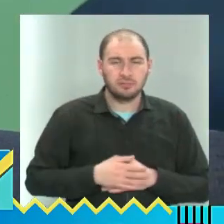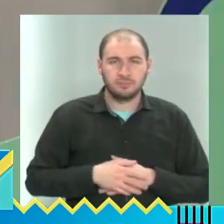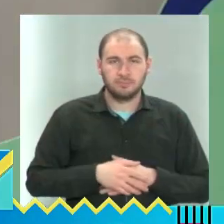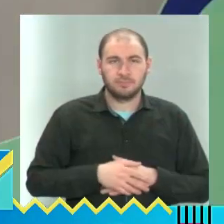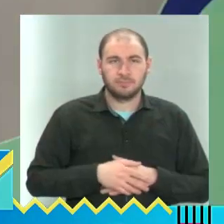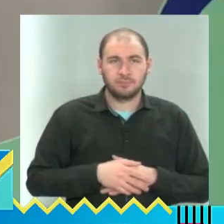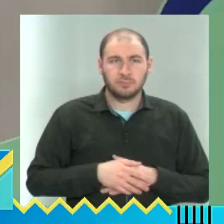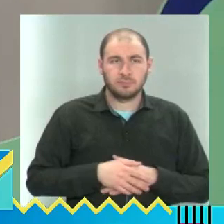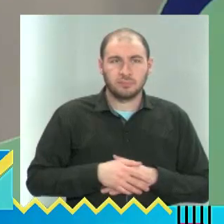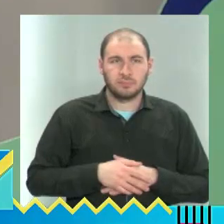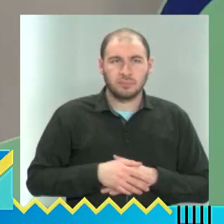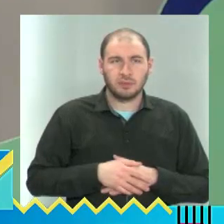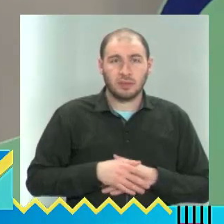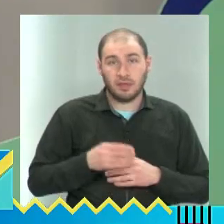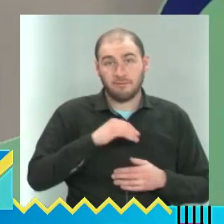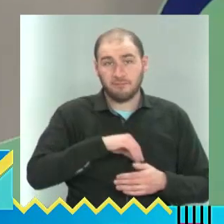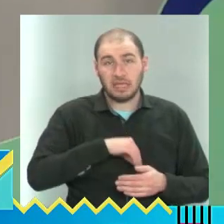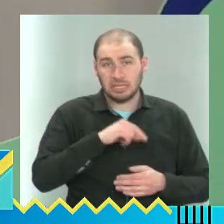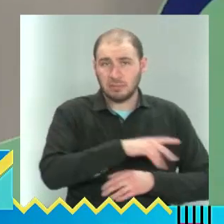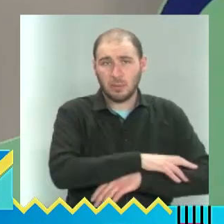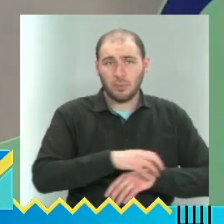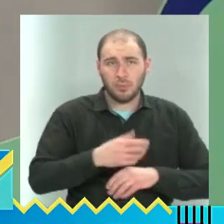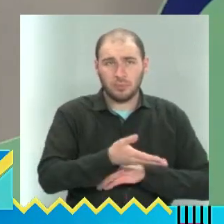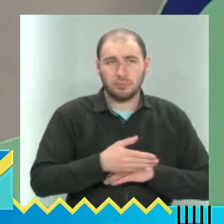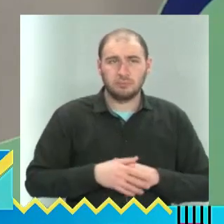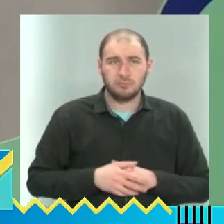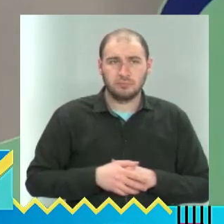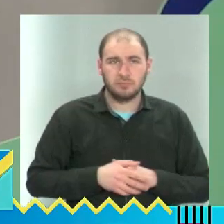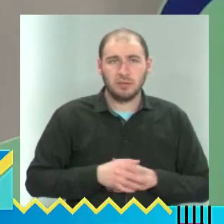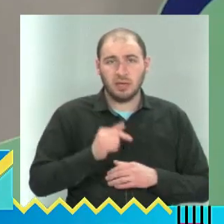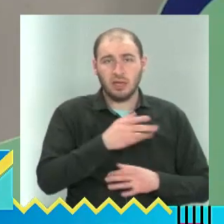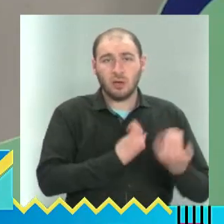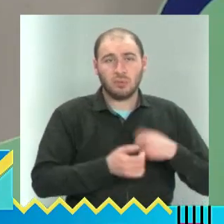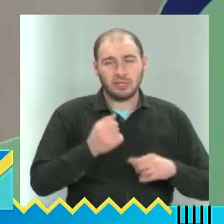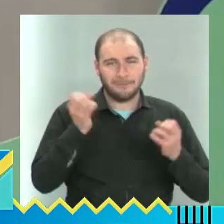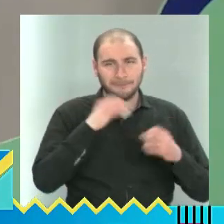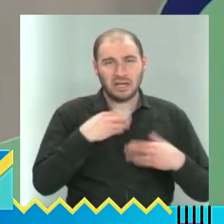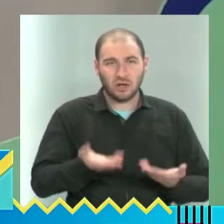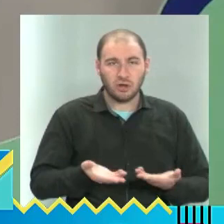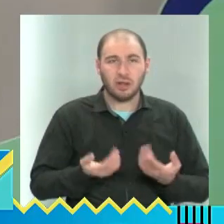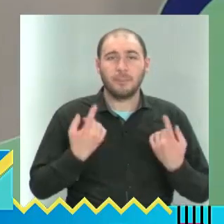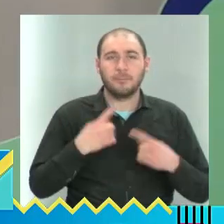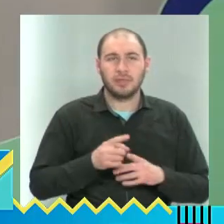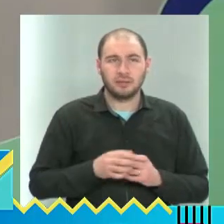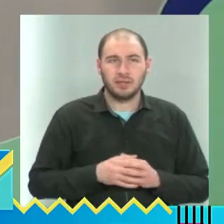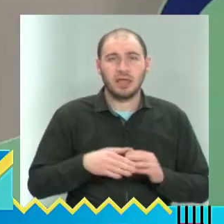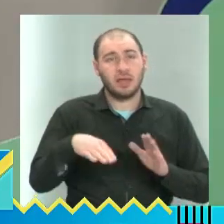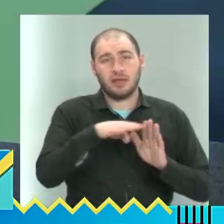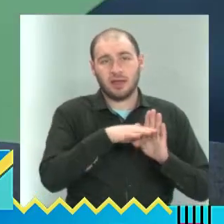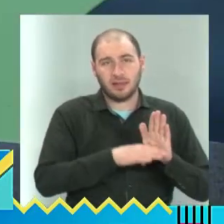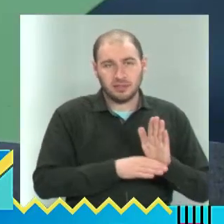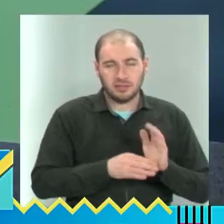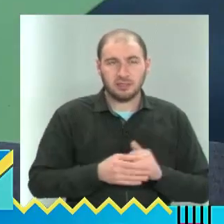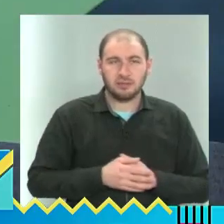Bueno, es que justamente la víctima vulnerable, Silvina lo puede explicar mucho mejor que yo, pero tiene